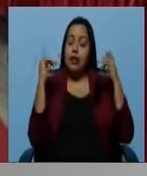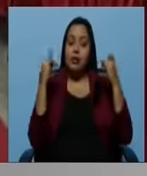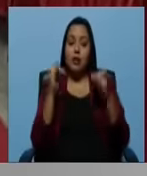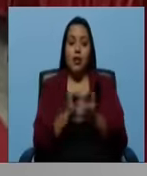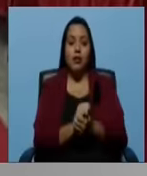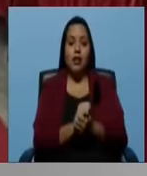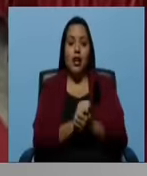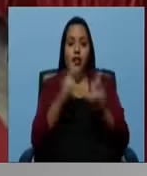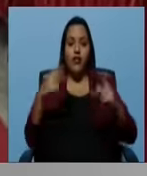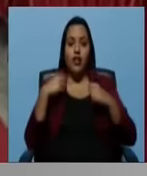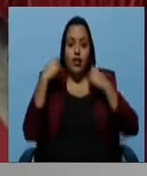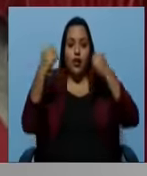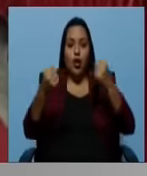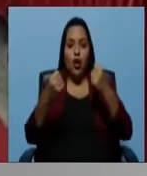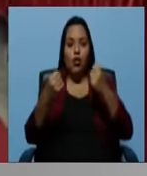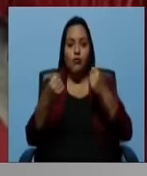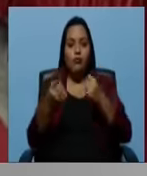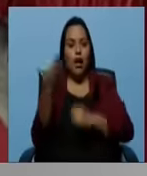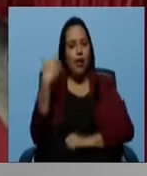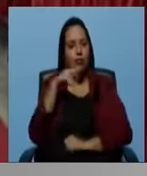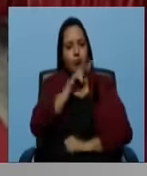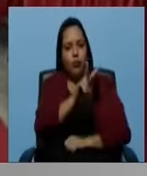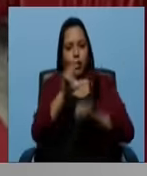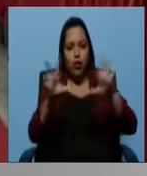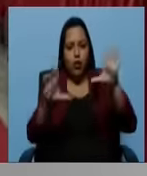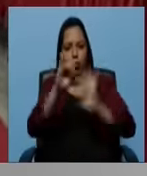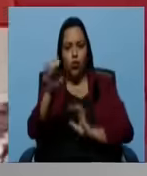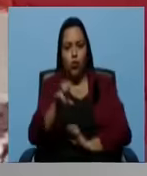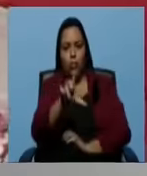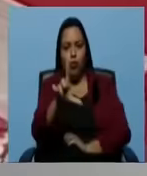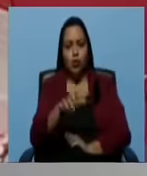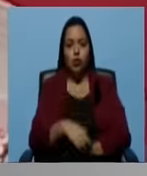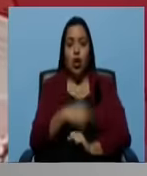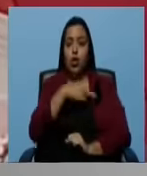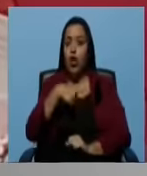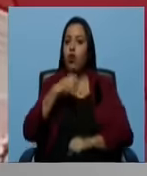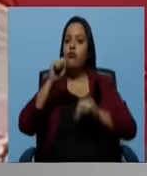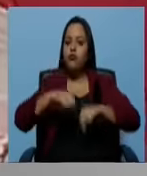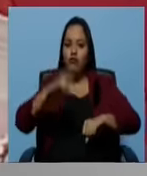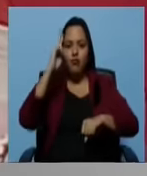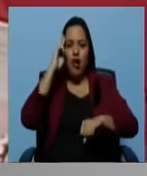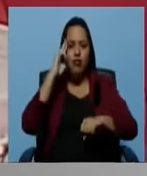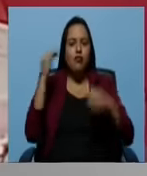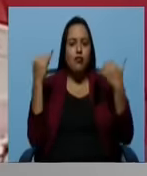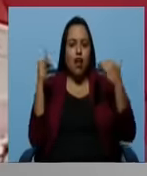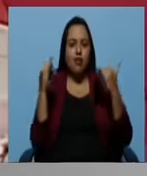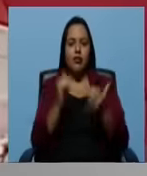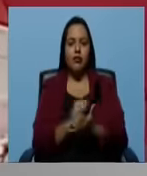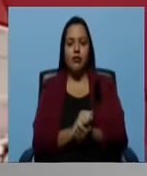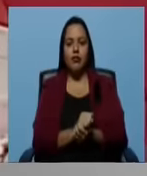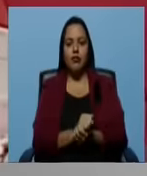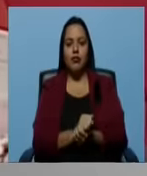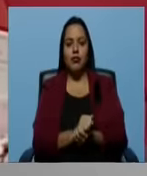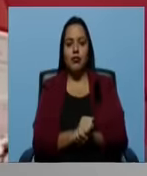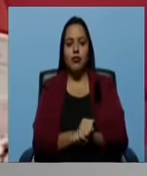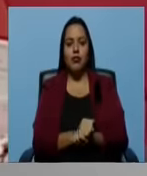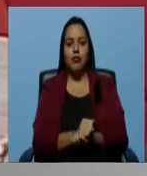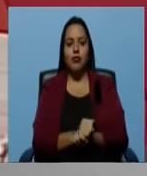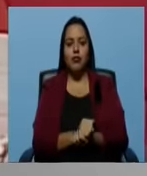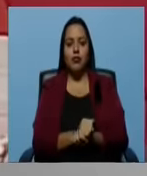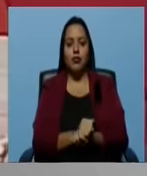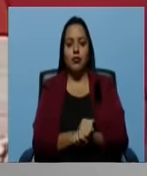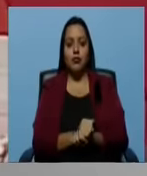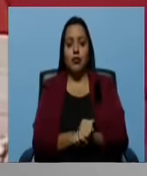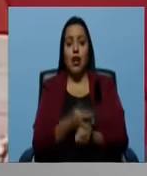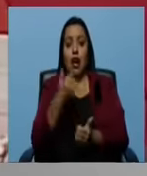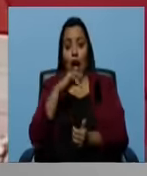a celebrar la victoria del 28 de julio. Nosotros sí tenemos razones para celebrar. Y cuando uno